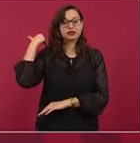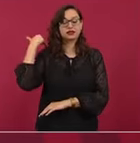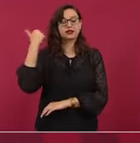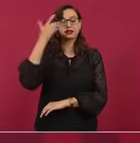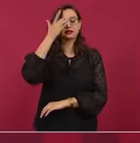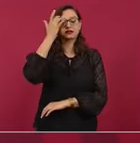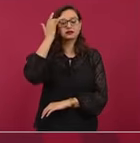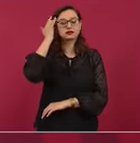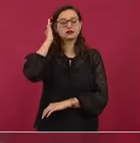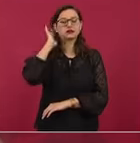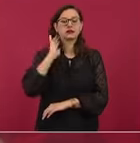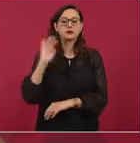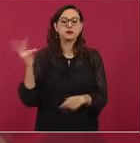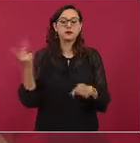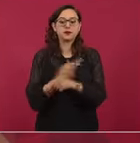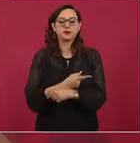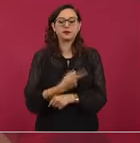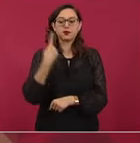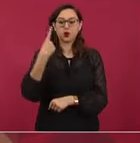cuando dominaba un partido,